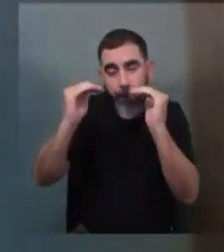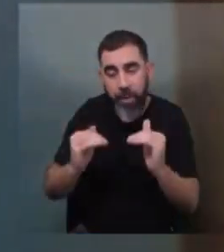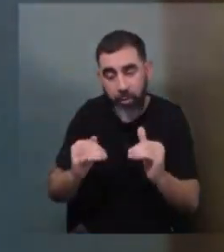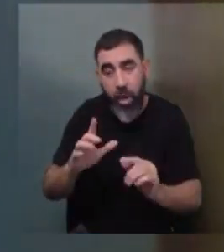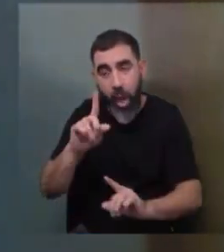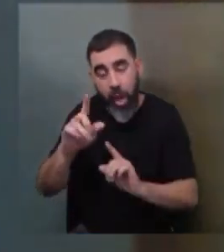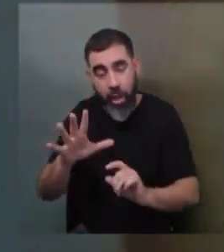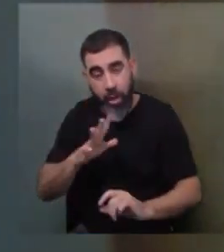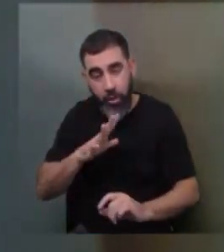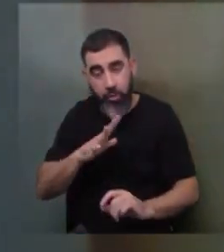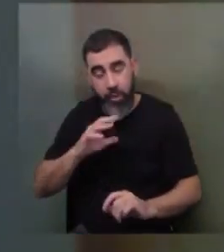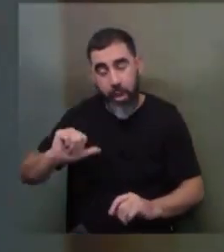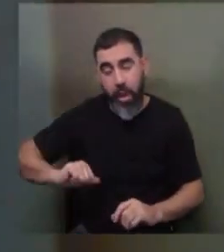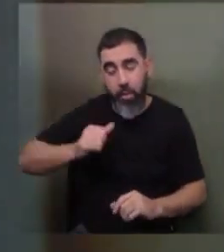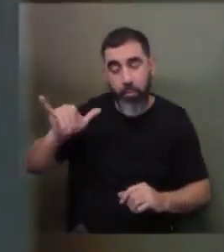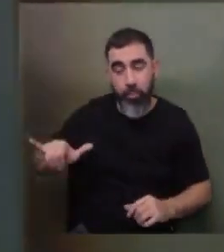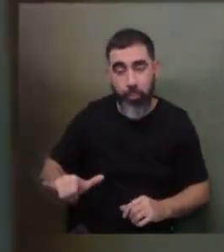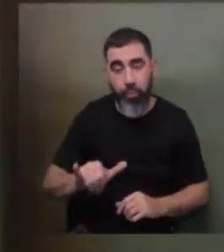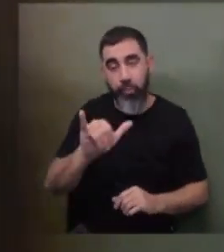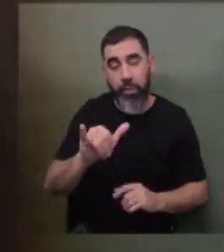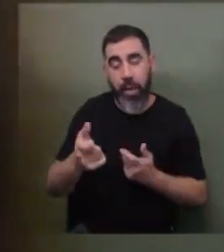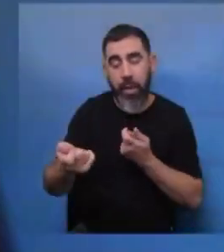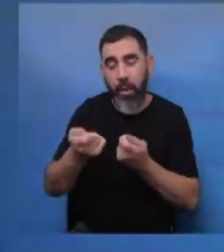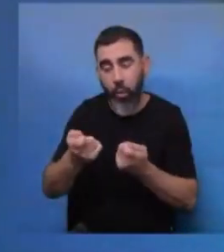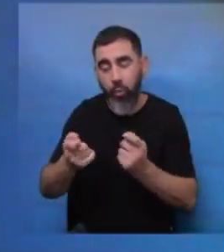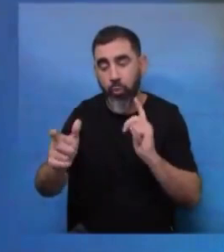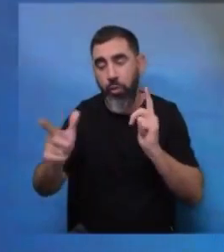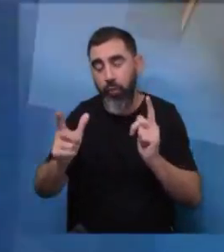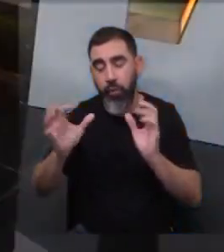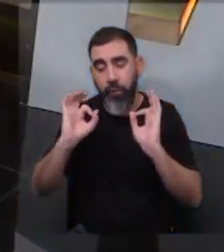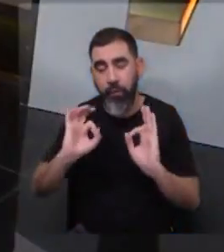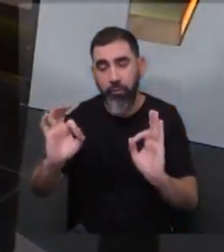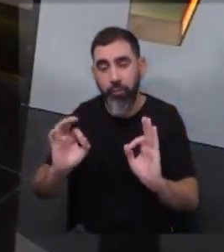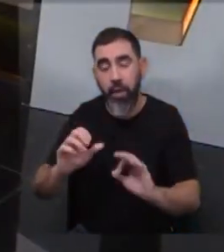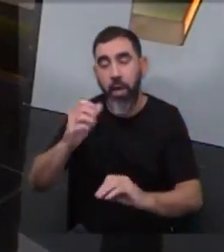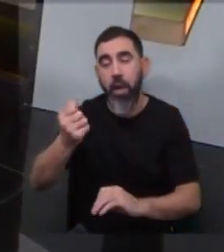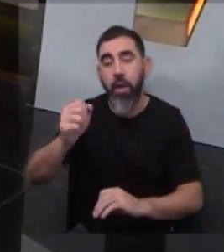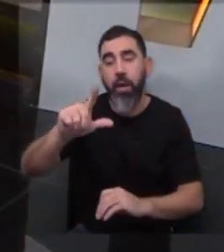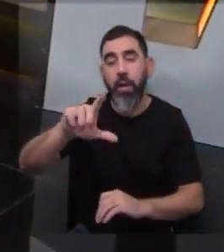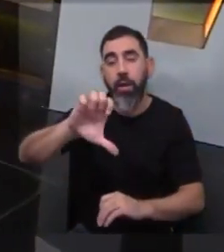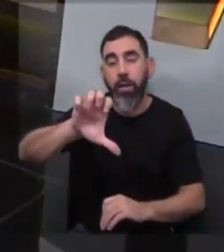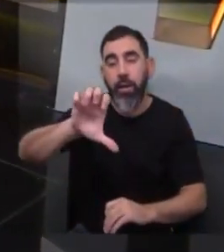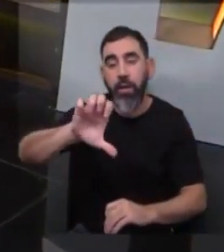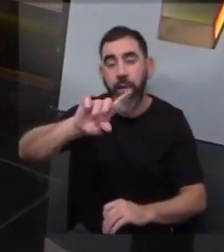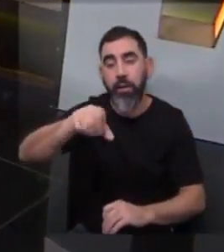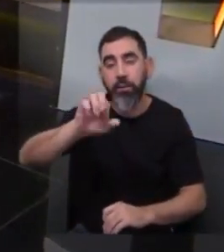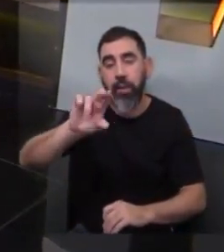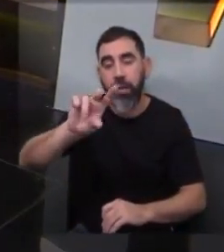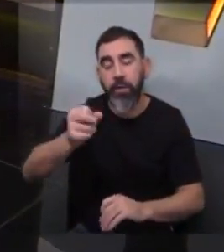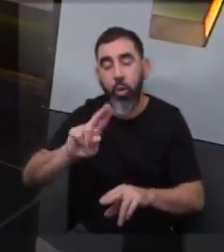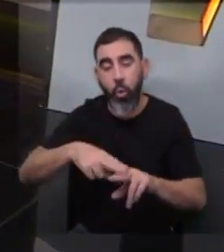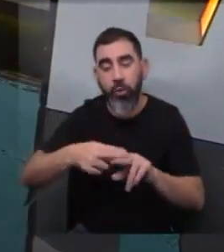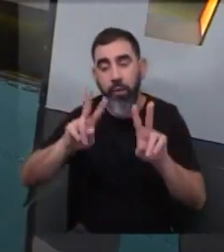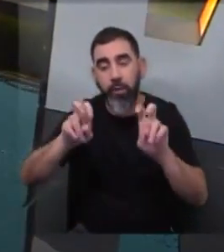tienen, y poder aprovechar el avión, insisto, para negocios, placer o lo que sea. Alexandra Perrone, has vuelto por los aires a